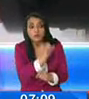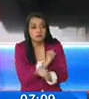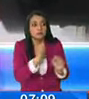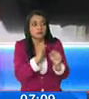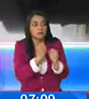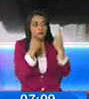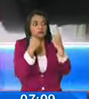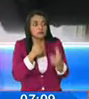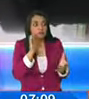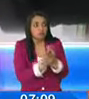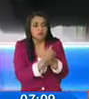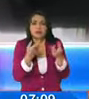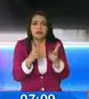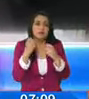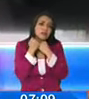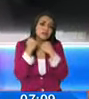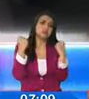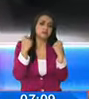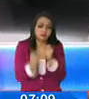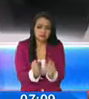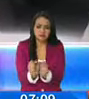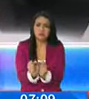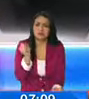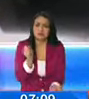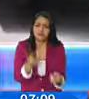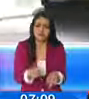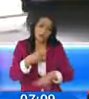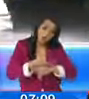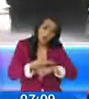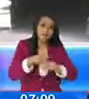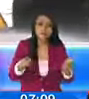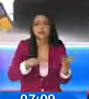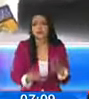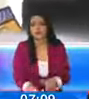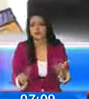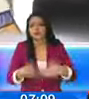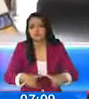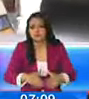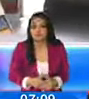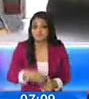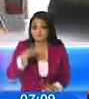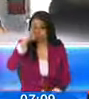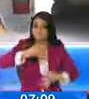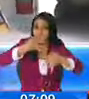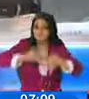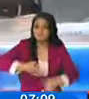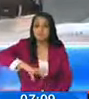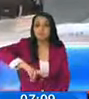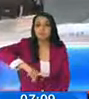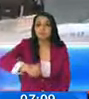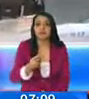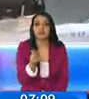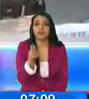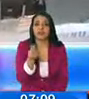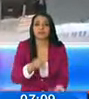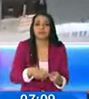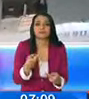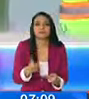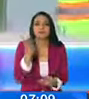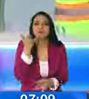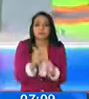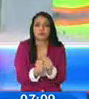señora amarrada atrás, los pies amarrados y un caballo muerto. Según confirmó la policía, el móvil fue el robo de dinero en efectivo y celulares.